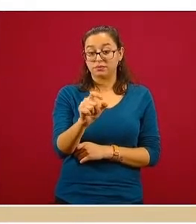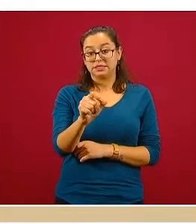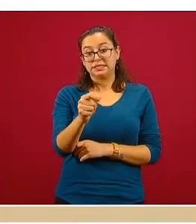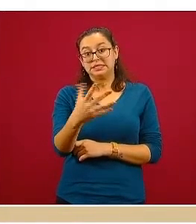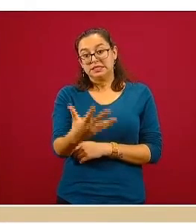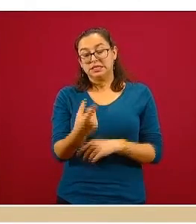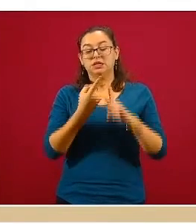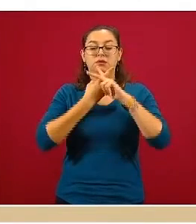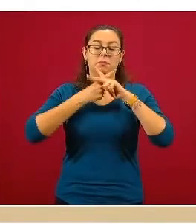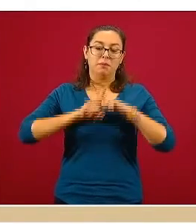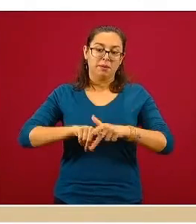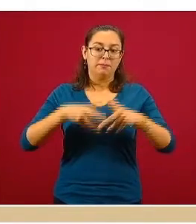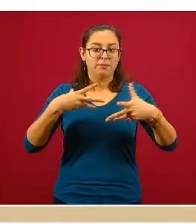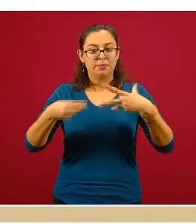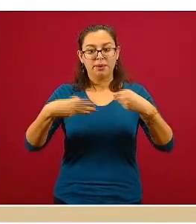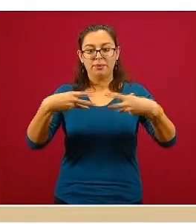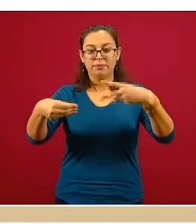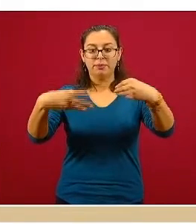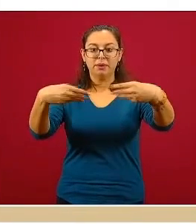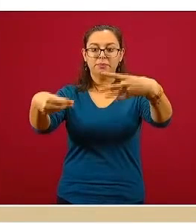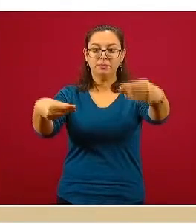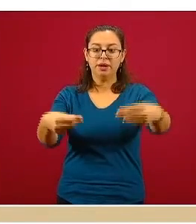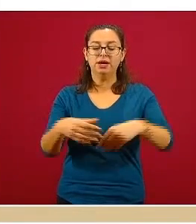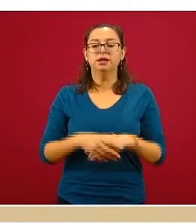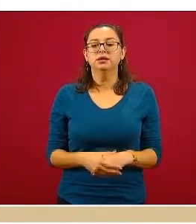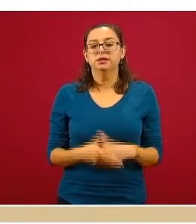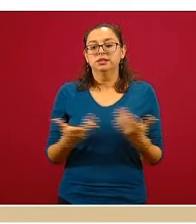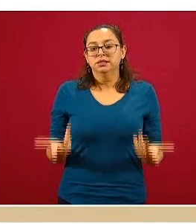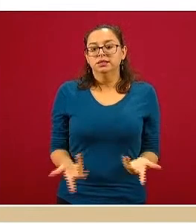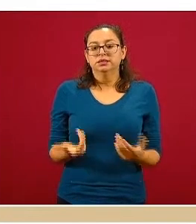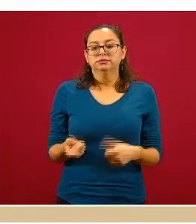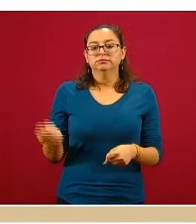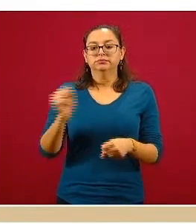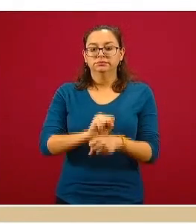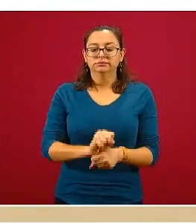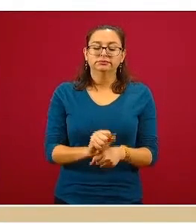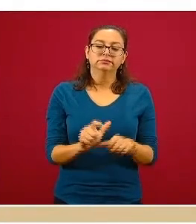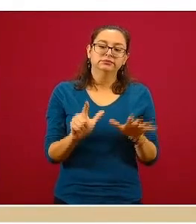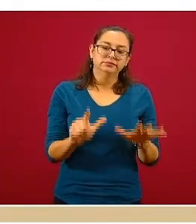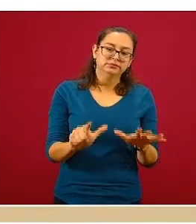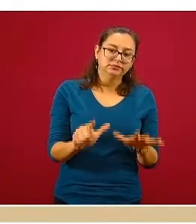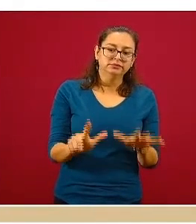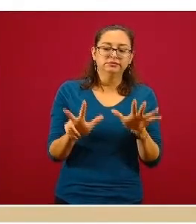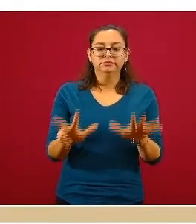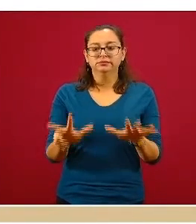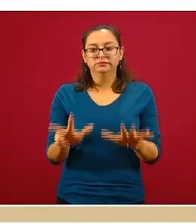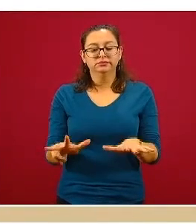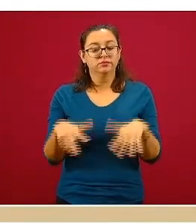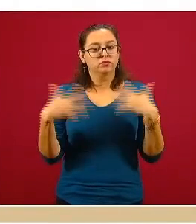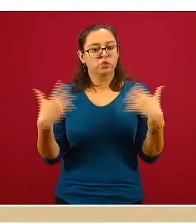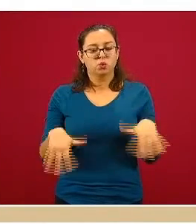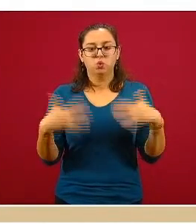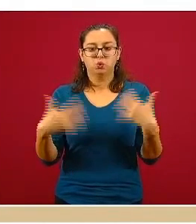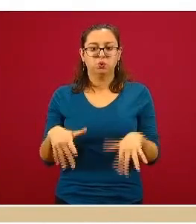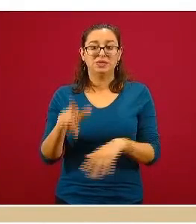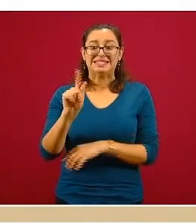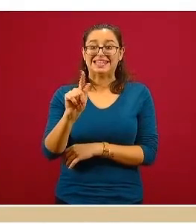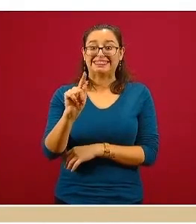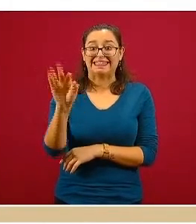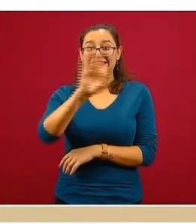importante. Veamos, sin embargo, cómo el porcentaje de positividad en la semana 17 y 18 había sido ya del más alto, superando